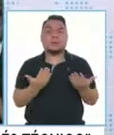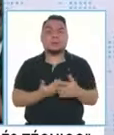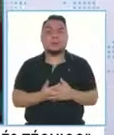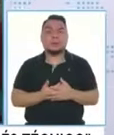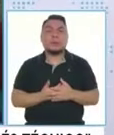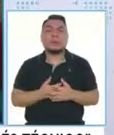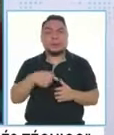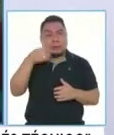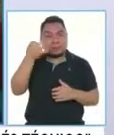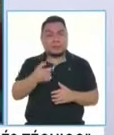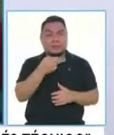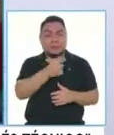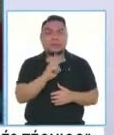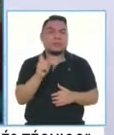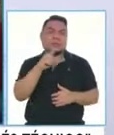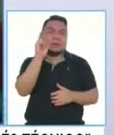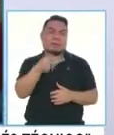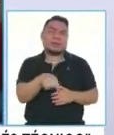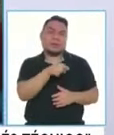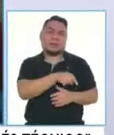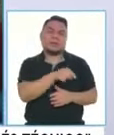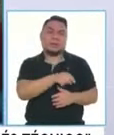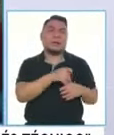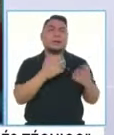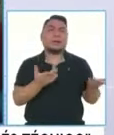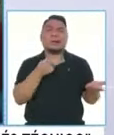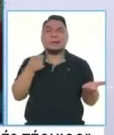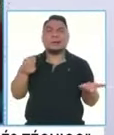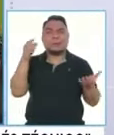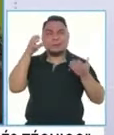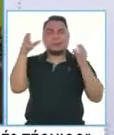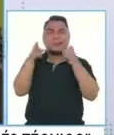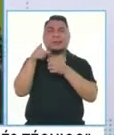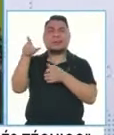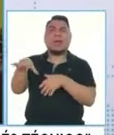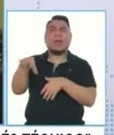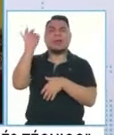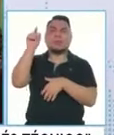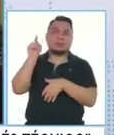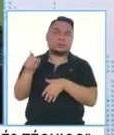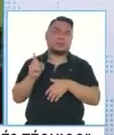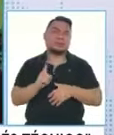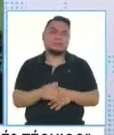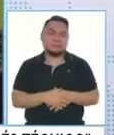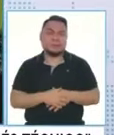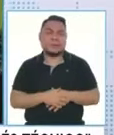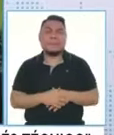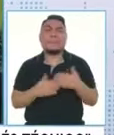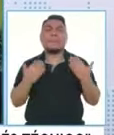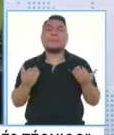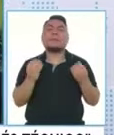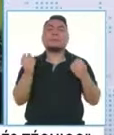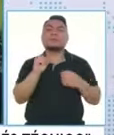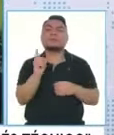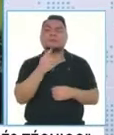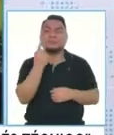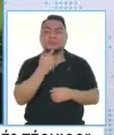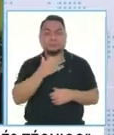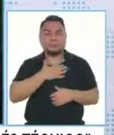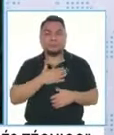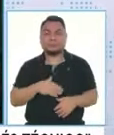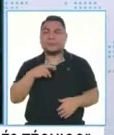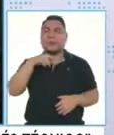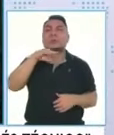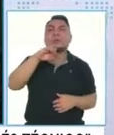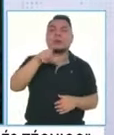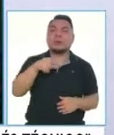teóricamente debería no responder al Congreso que lo ha elegido, de forma no solamente moral, sino